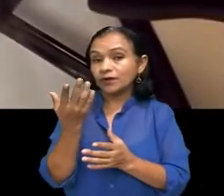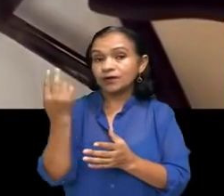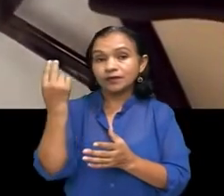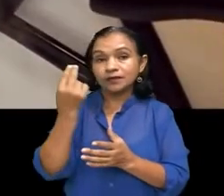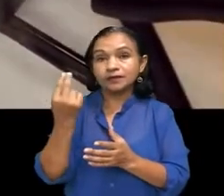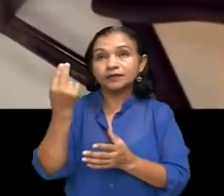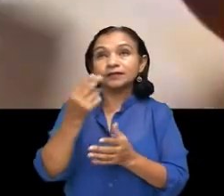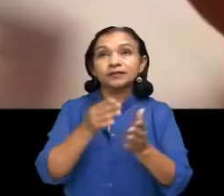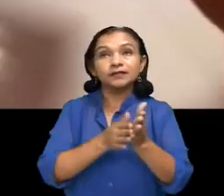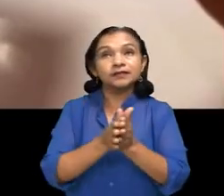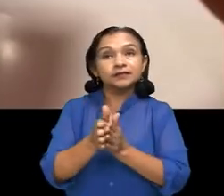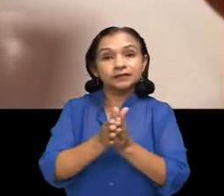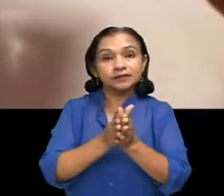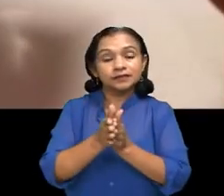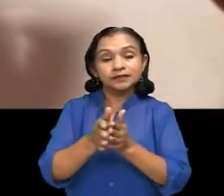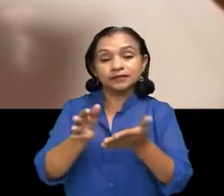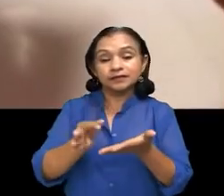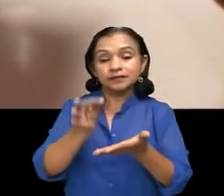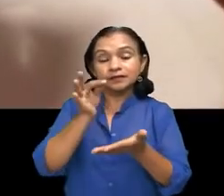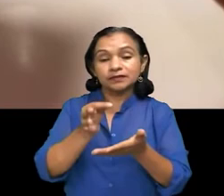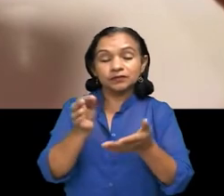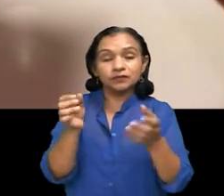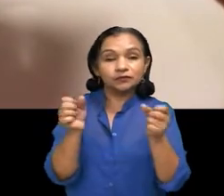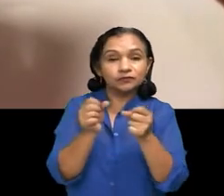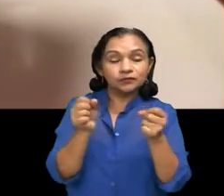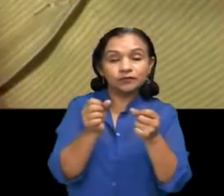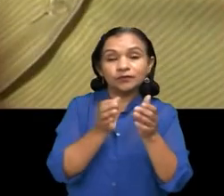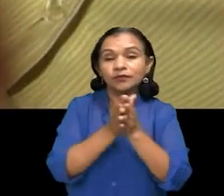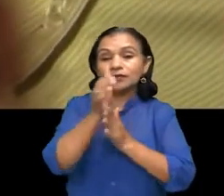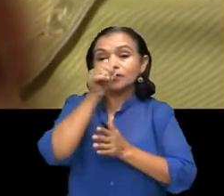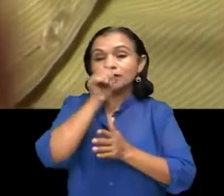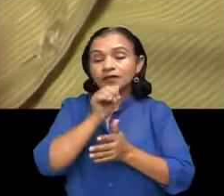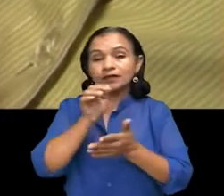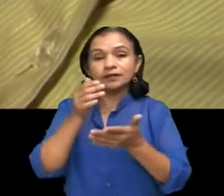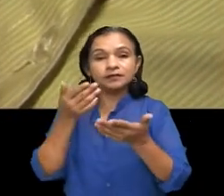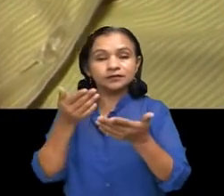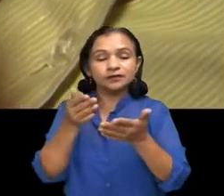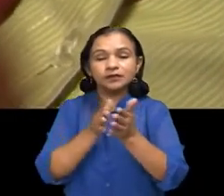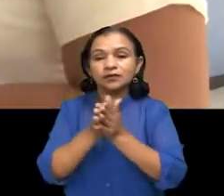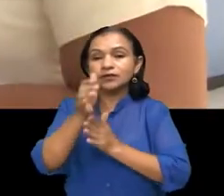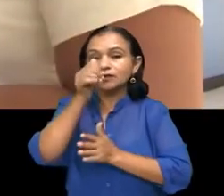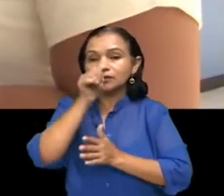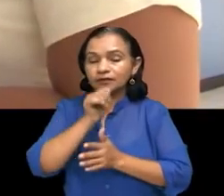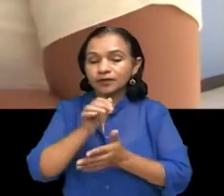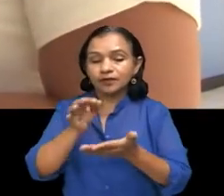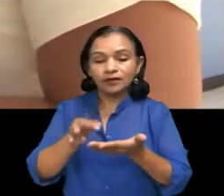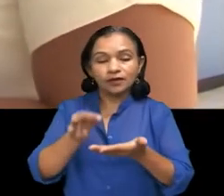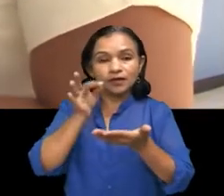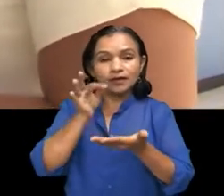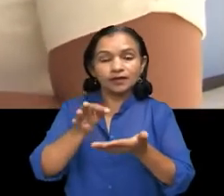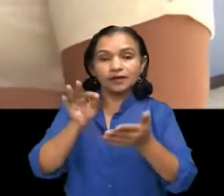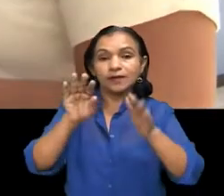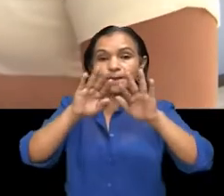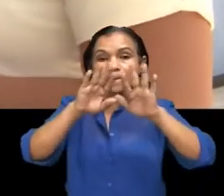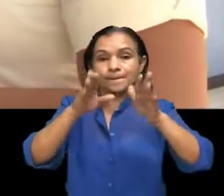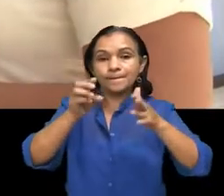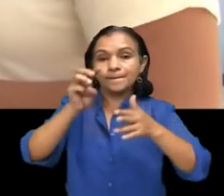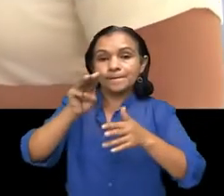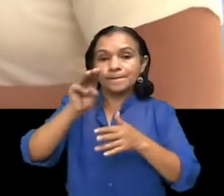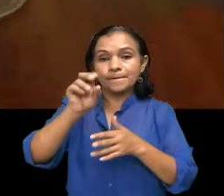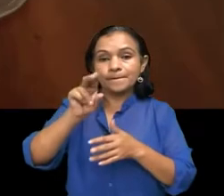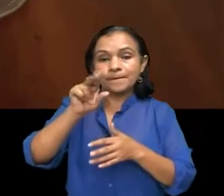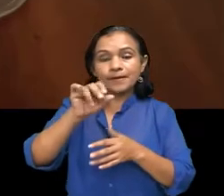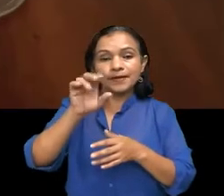verla preparada, ya sea en té helado o caliente, pero algunos la prefieren en refresco. Mónica Porras, propietaria de